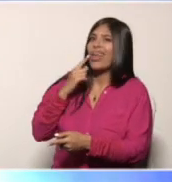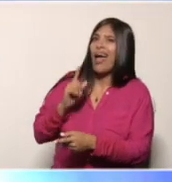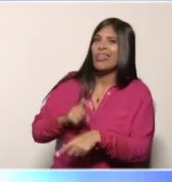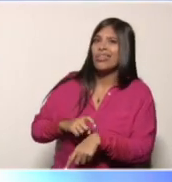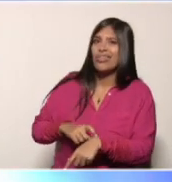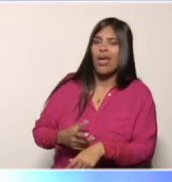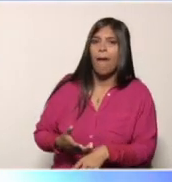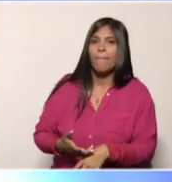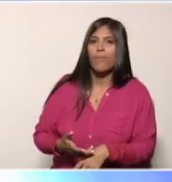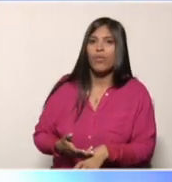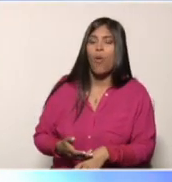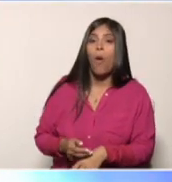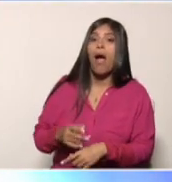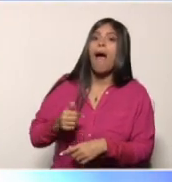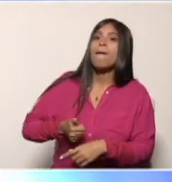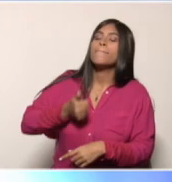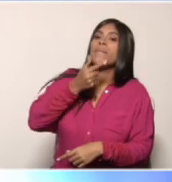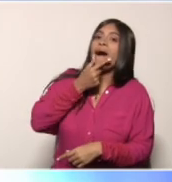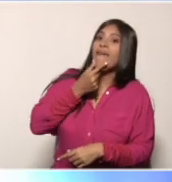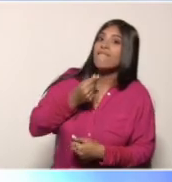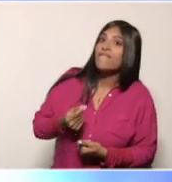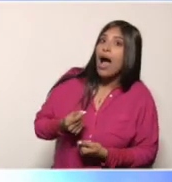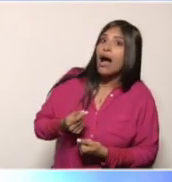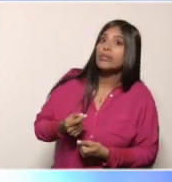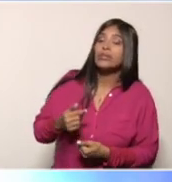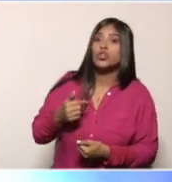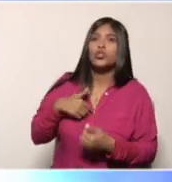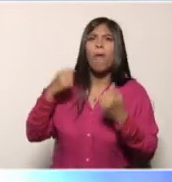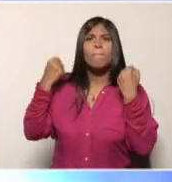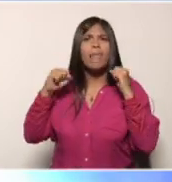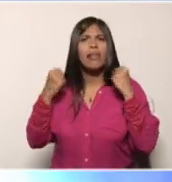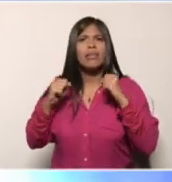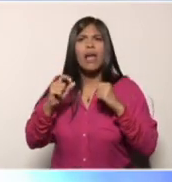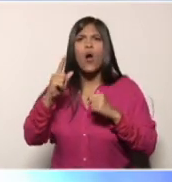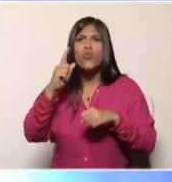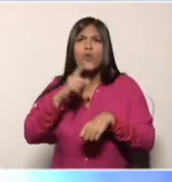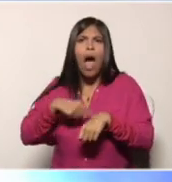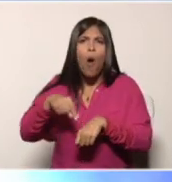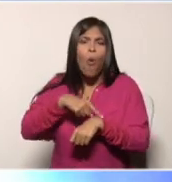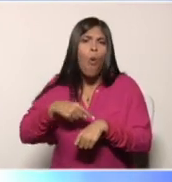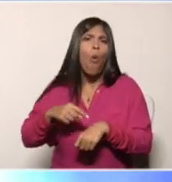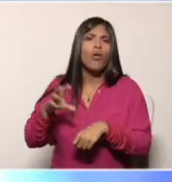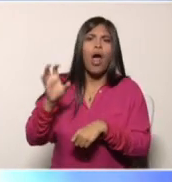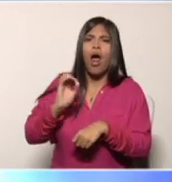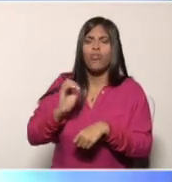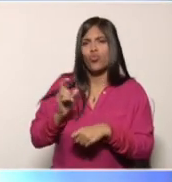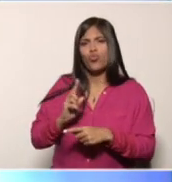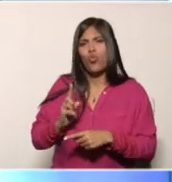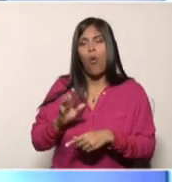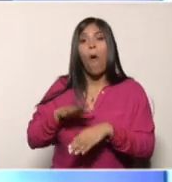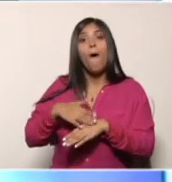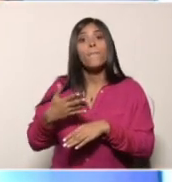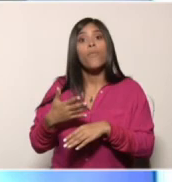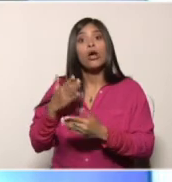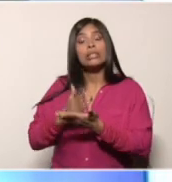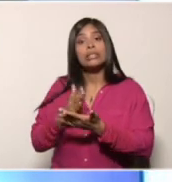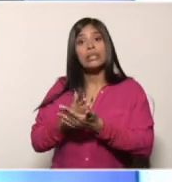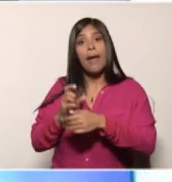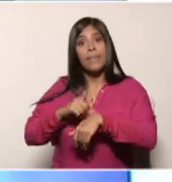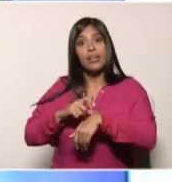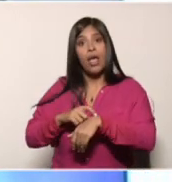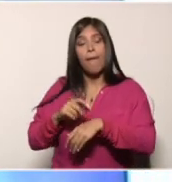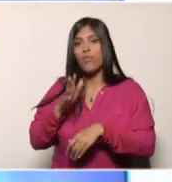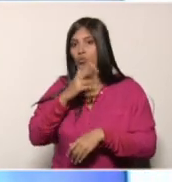tiempo. Entonces, te es mucho más eficiente no decir voy a practicar 1 hora al día o utiliza 1 hora, no. Porque nosotros no siempre tenemos el mismo